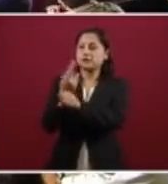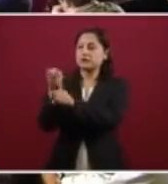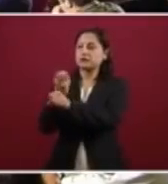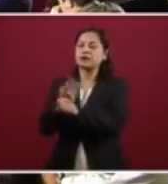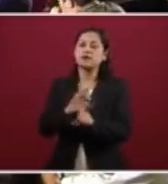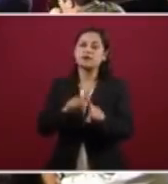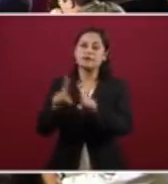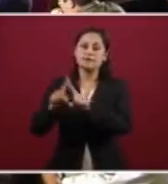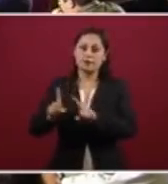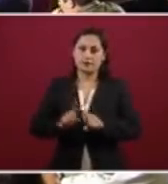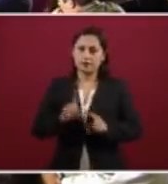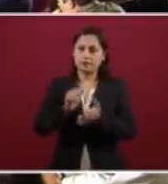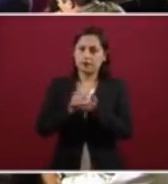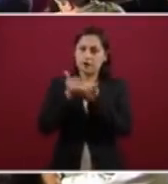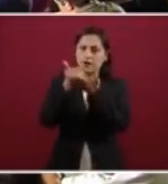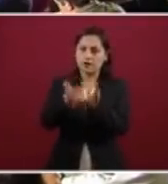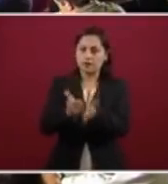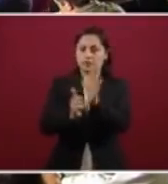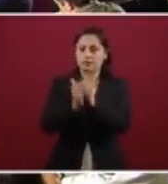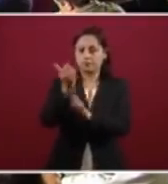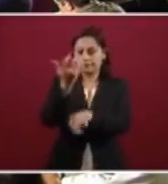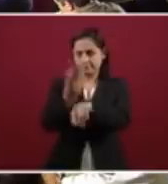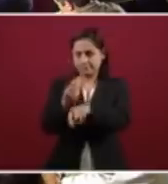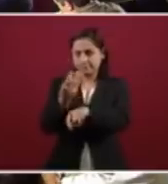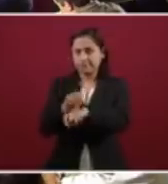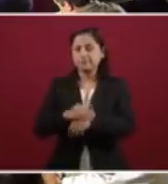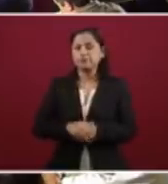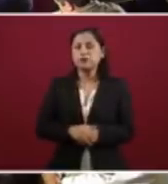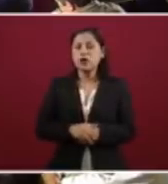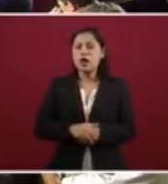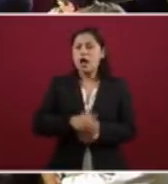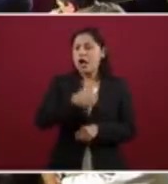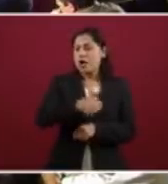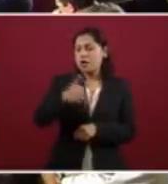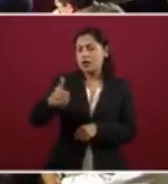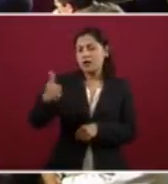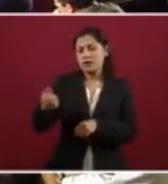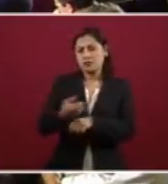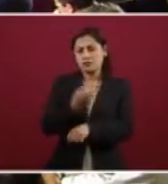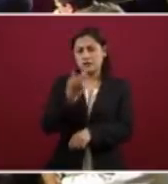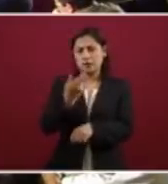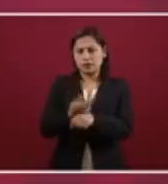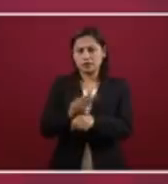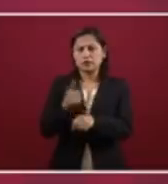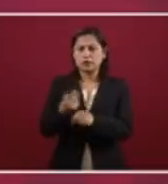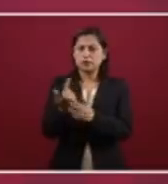las secretarías ha hecho mención a sus propios órganos internos de